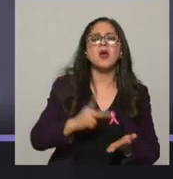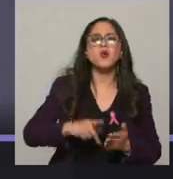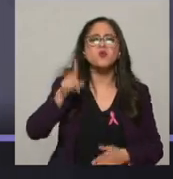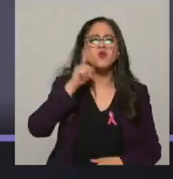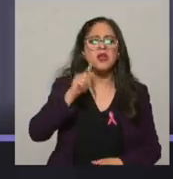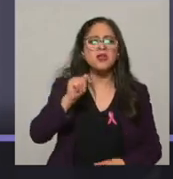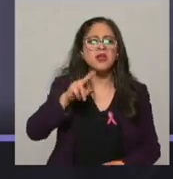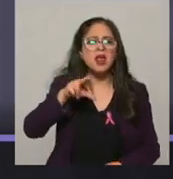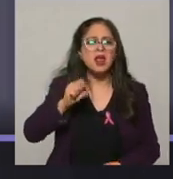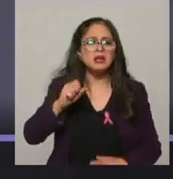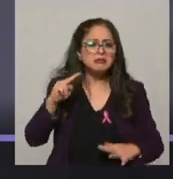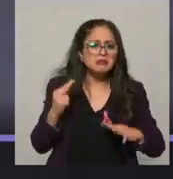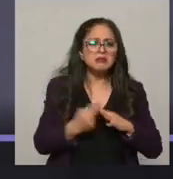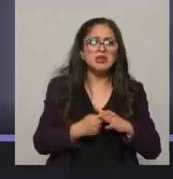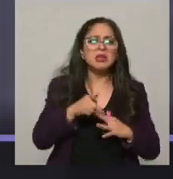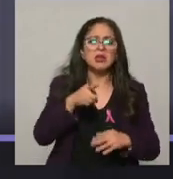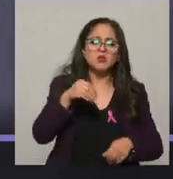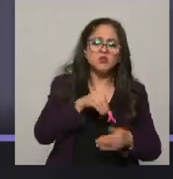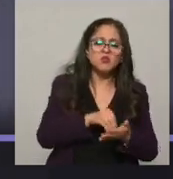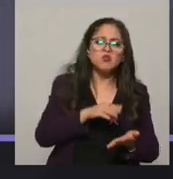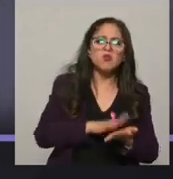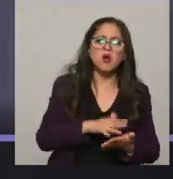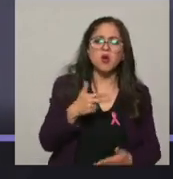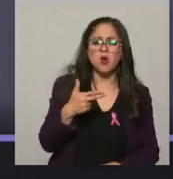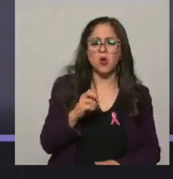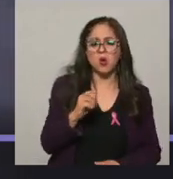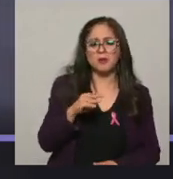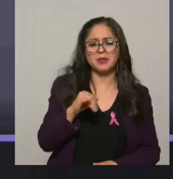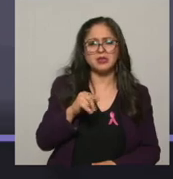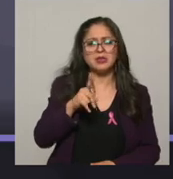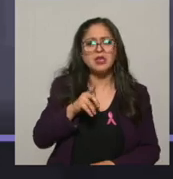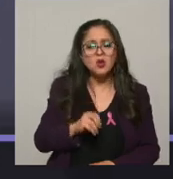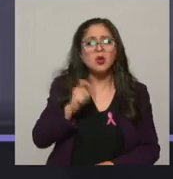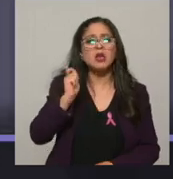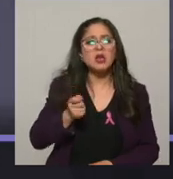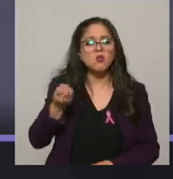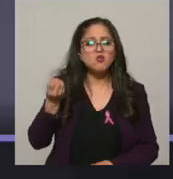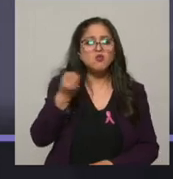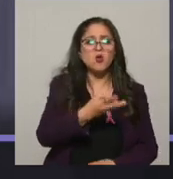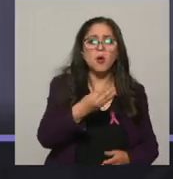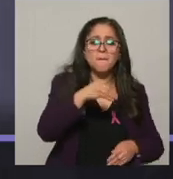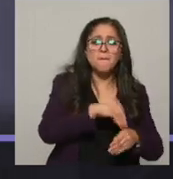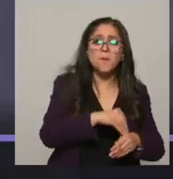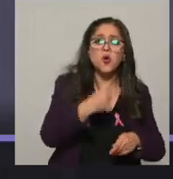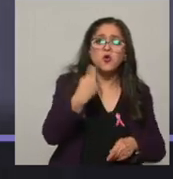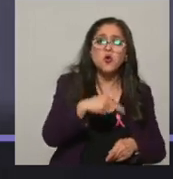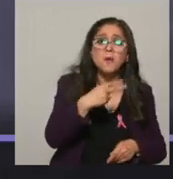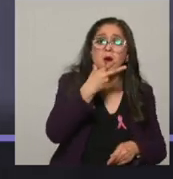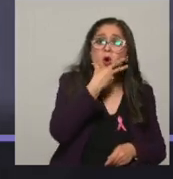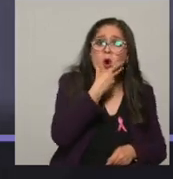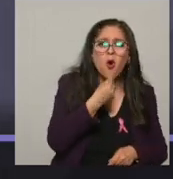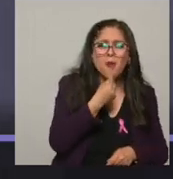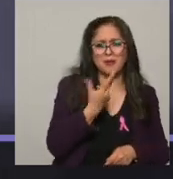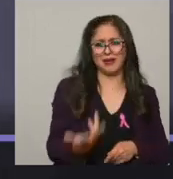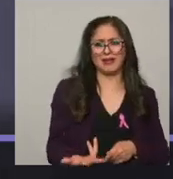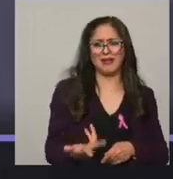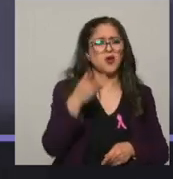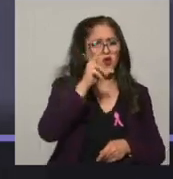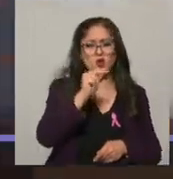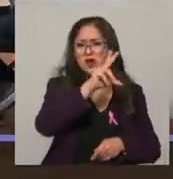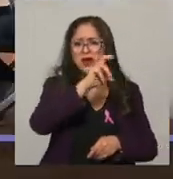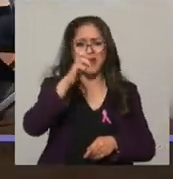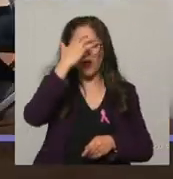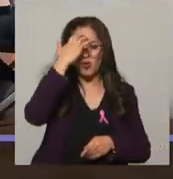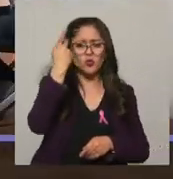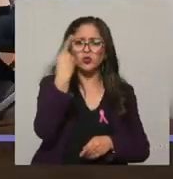se registran como homicidio, ¿no? Claro. Y se documenta con el nombre de hombre. O de víctima. Además se les registra, no se les reconoce